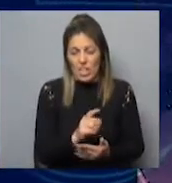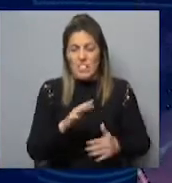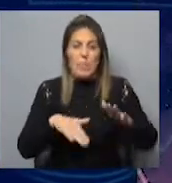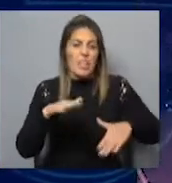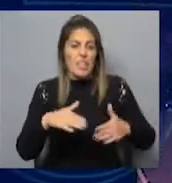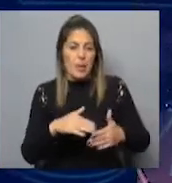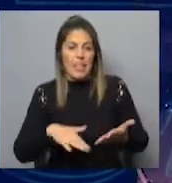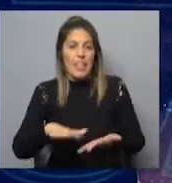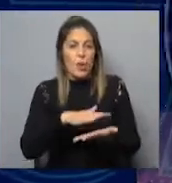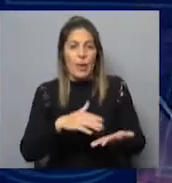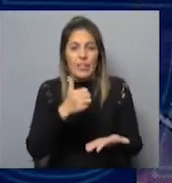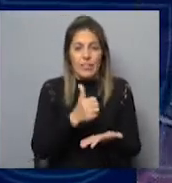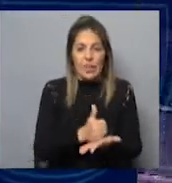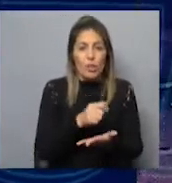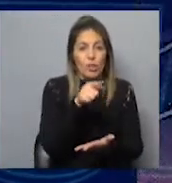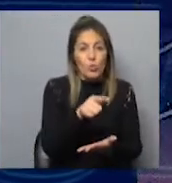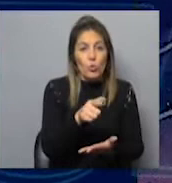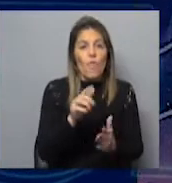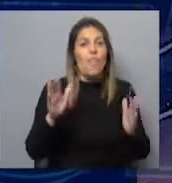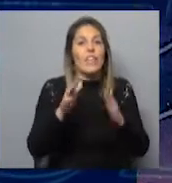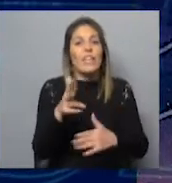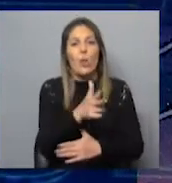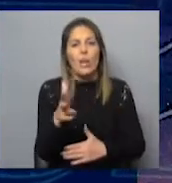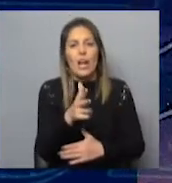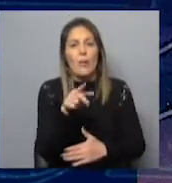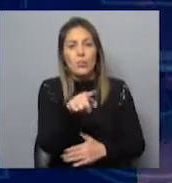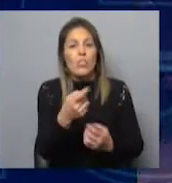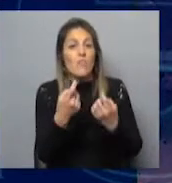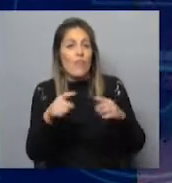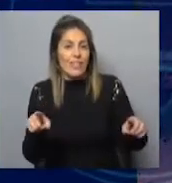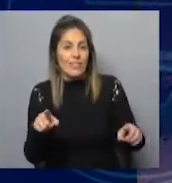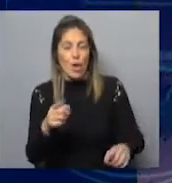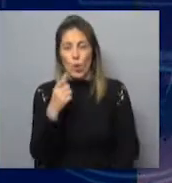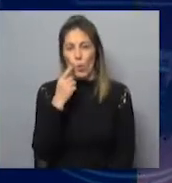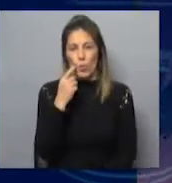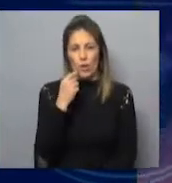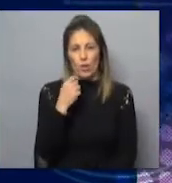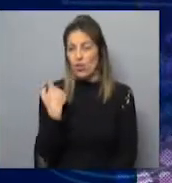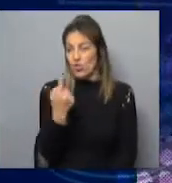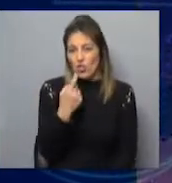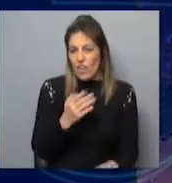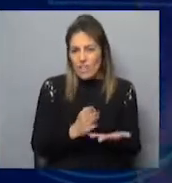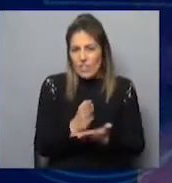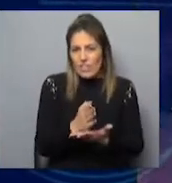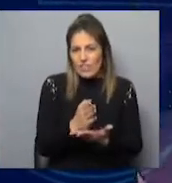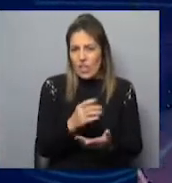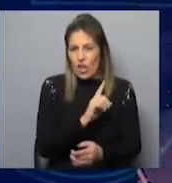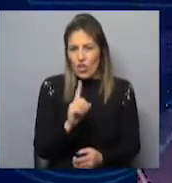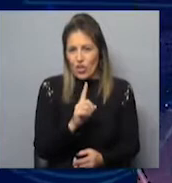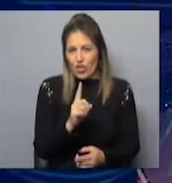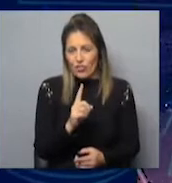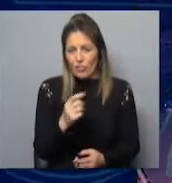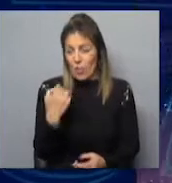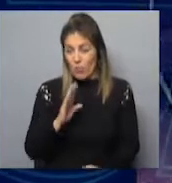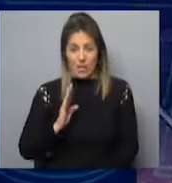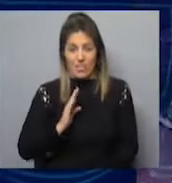aunque tú estés frente a una cámara tú tienes diferencias con un varón no somos privilegiadas este